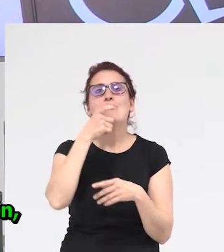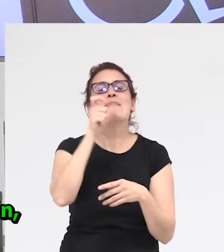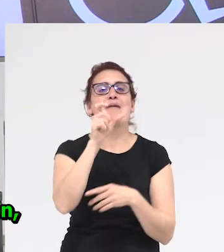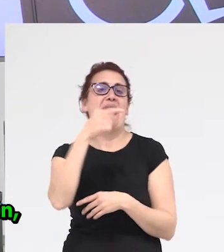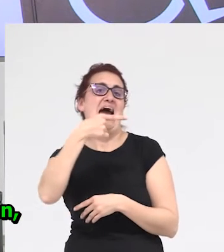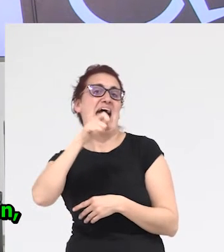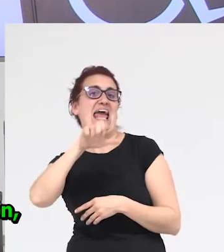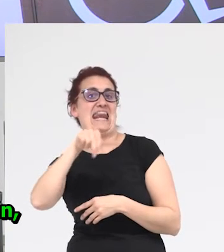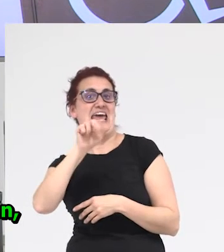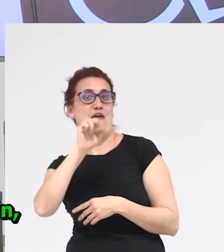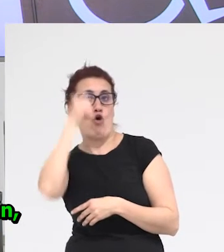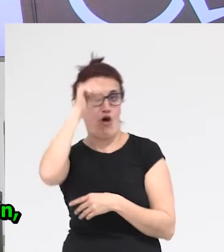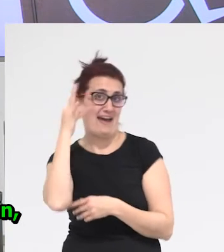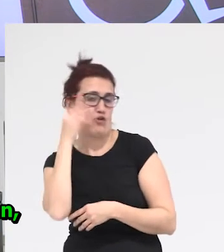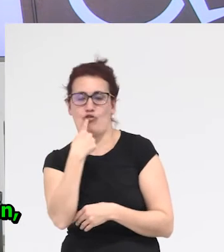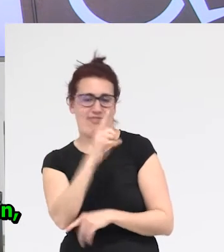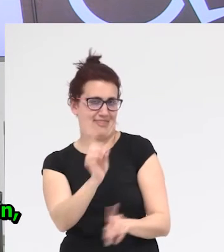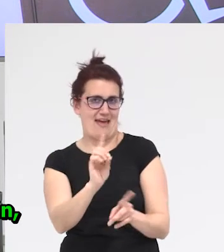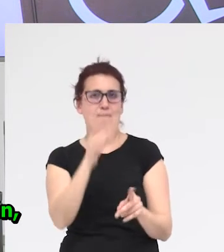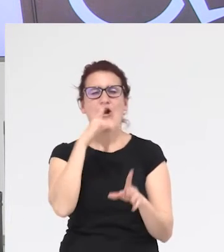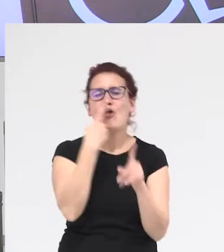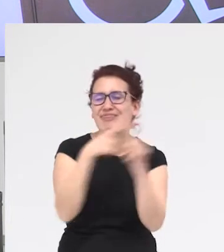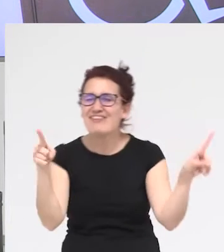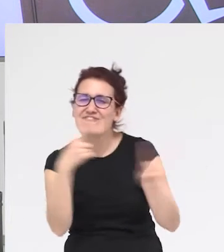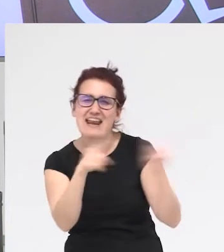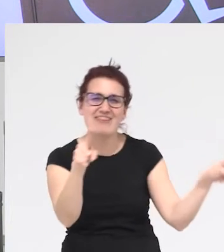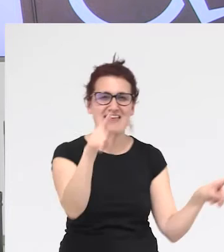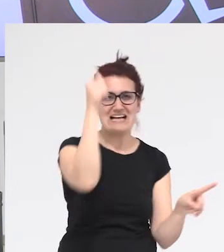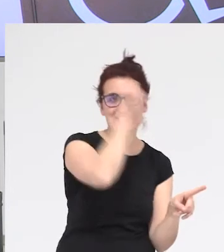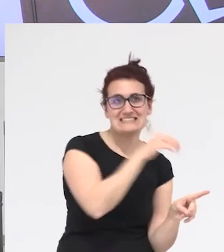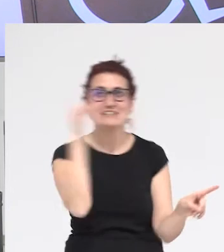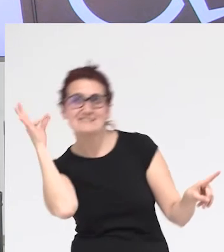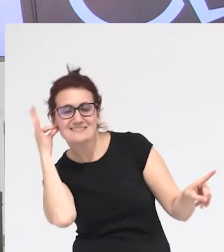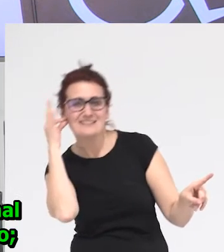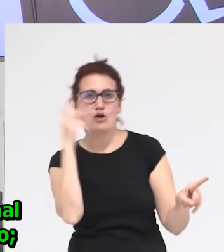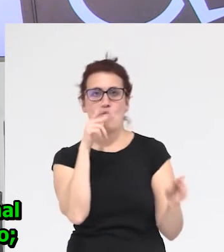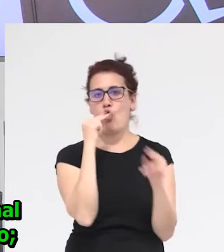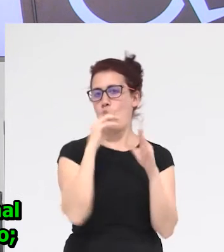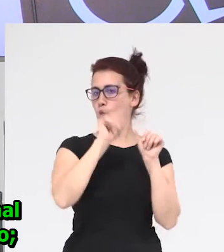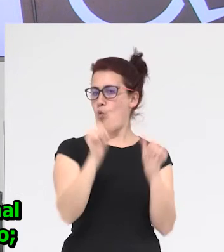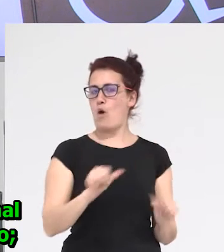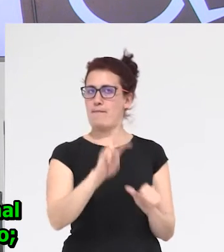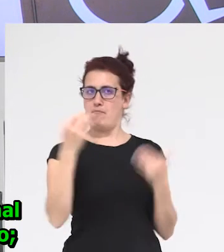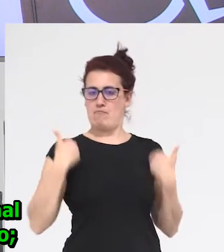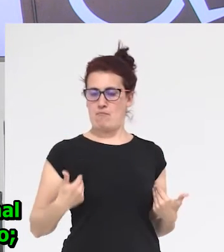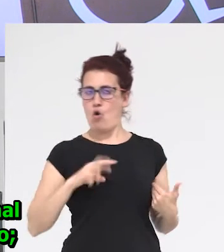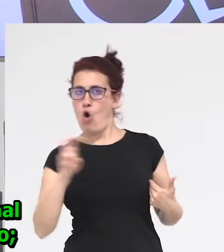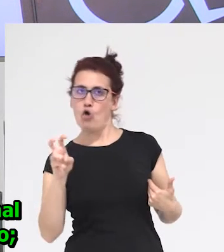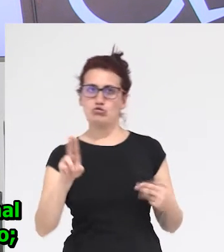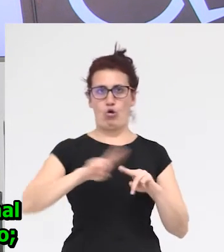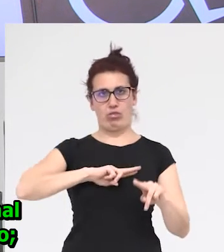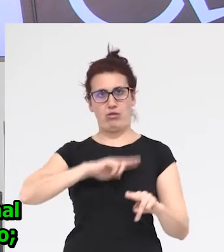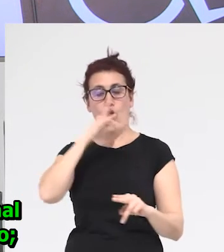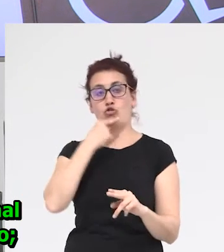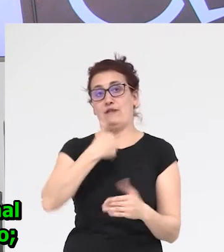que esa distinción, esa diferencia sexual responde a otros cuerpos, ¿no? Entonces, con la diversidad funcional